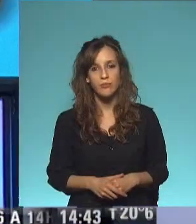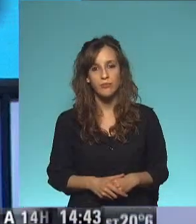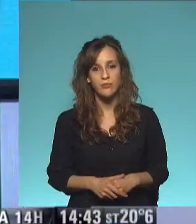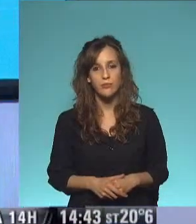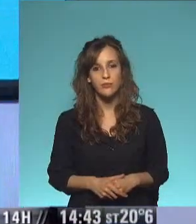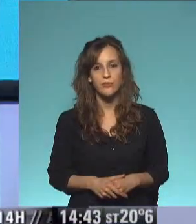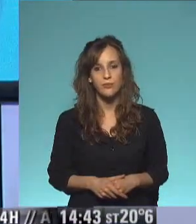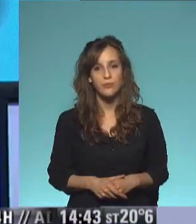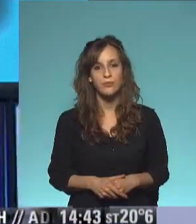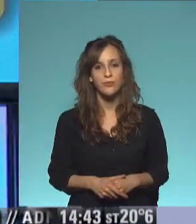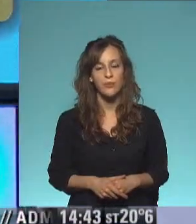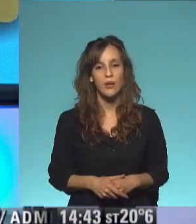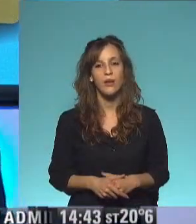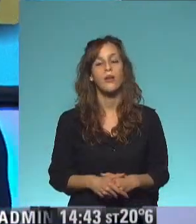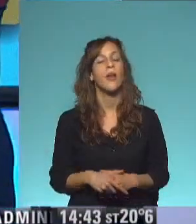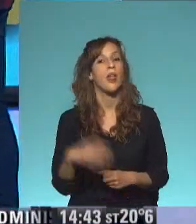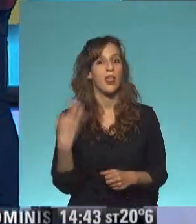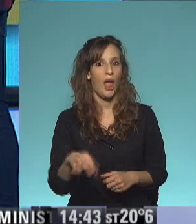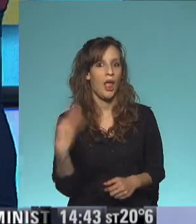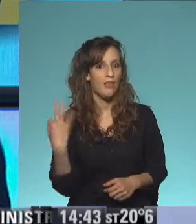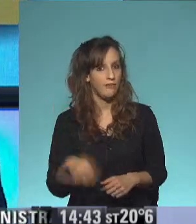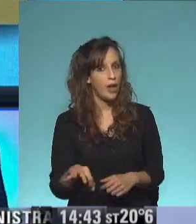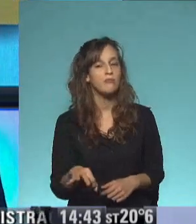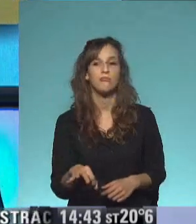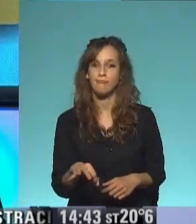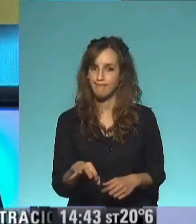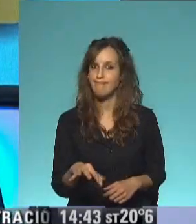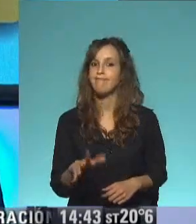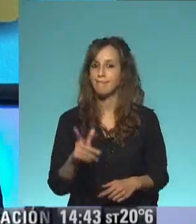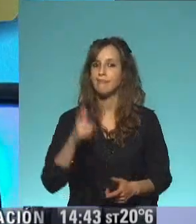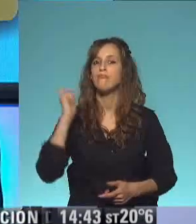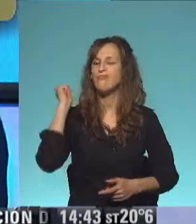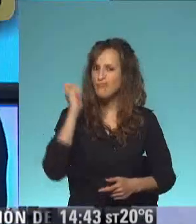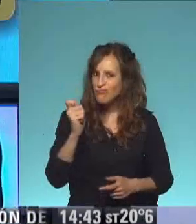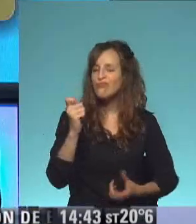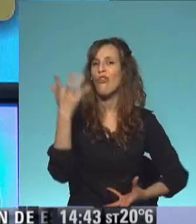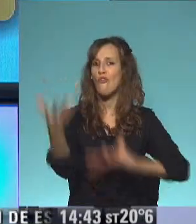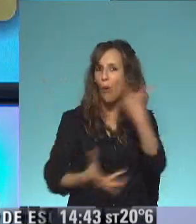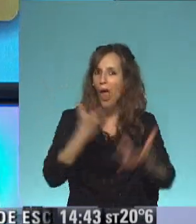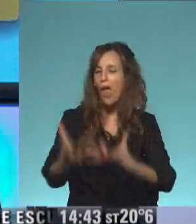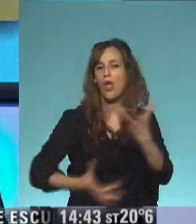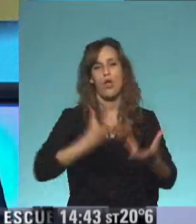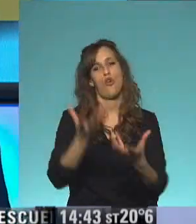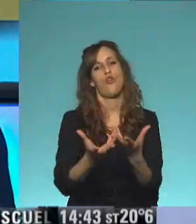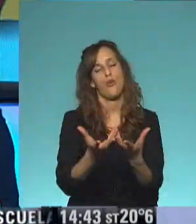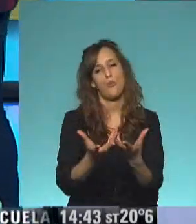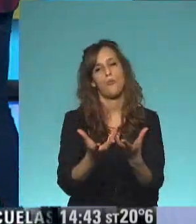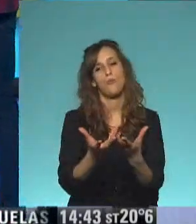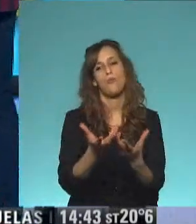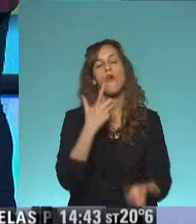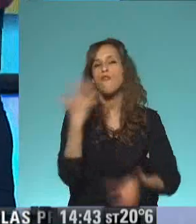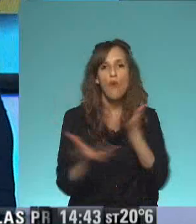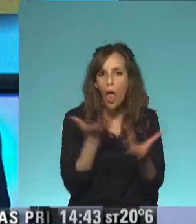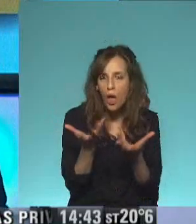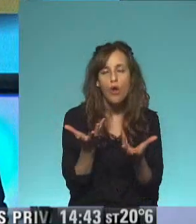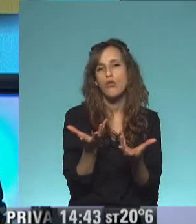al fuego para que queme al palo. El fuego no quiere quemar al palo. El palo no quiere